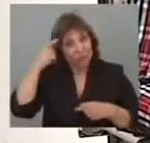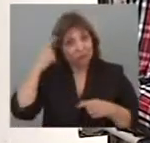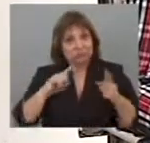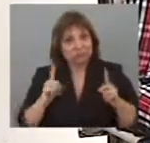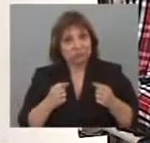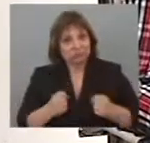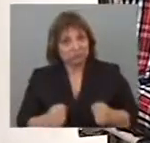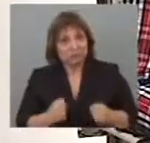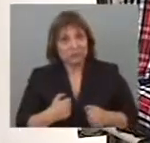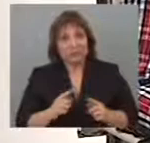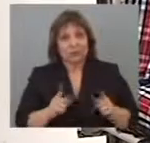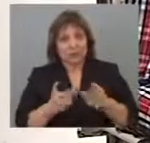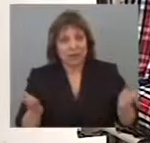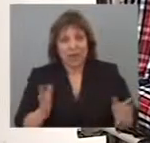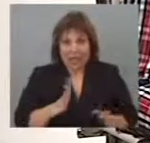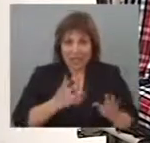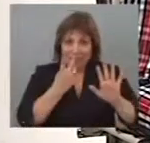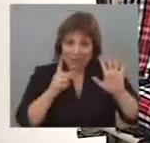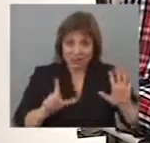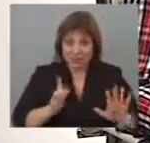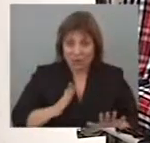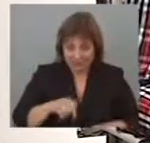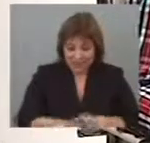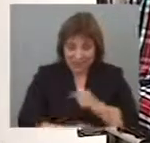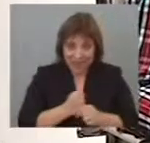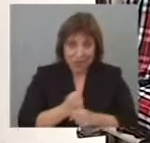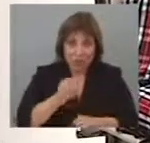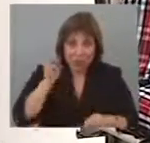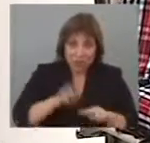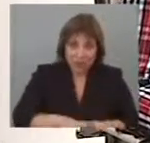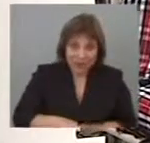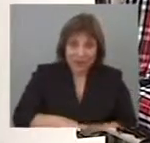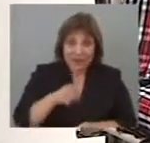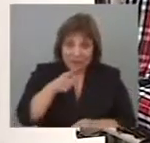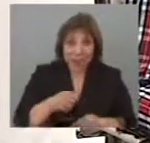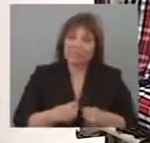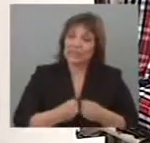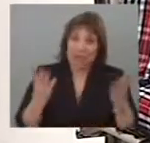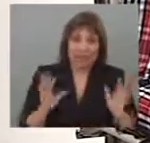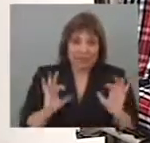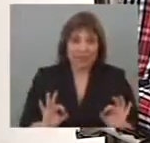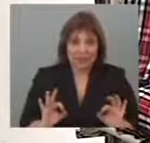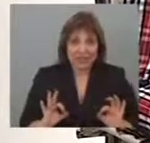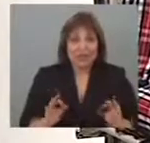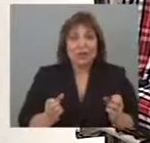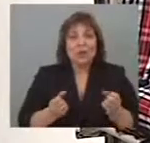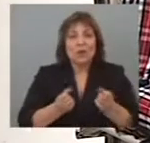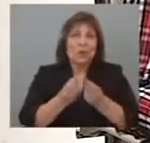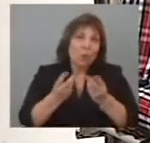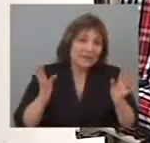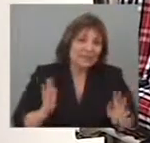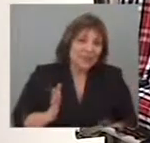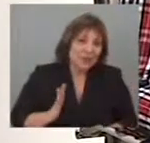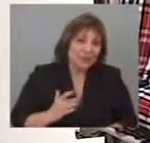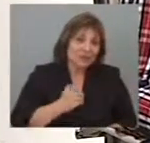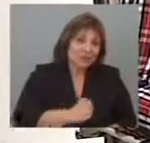digo es, hay 27 mujeres que fallecieron este año, que fueron asesinadas este año, y es una cosa muy grave. Pero ¿cuántas más